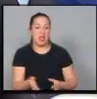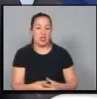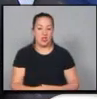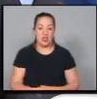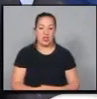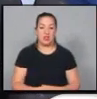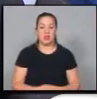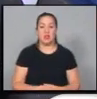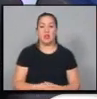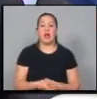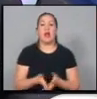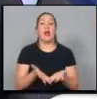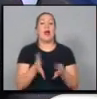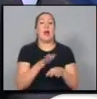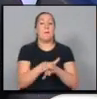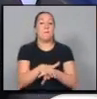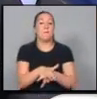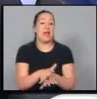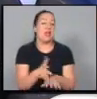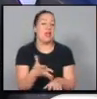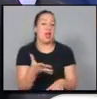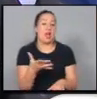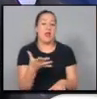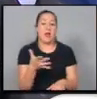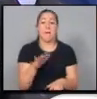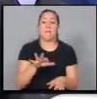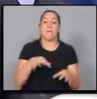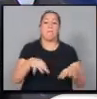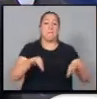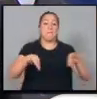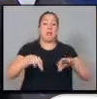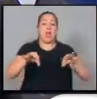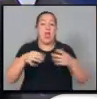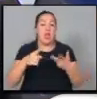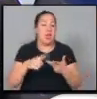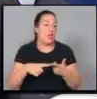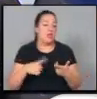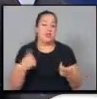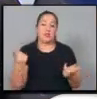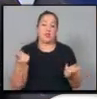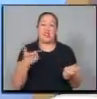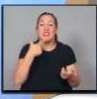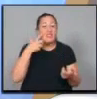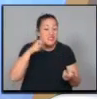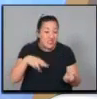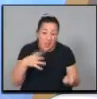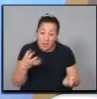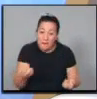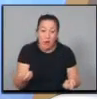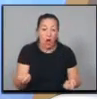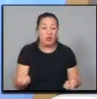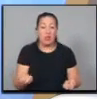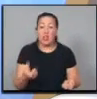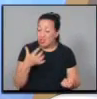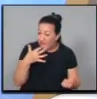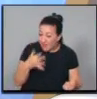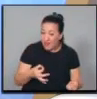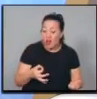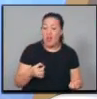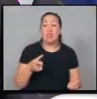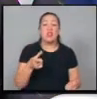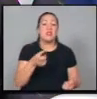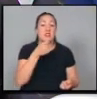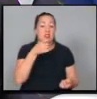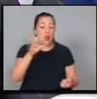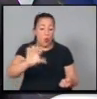comida? El pescado le pongo siempre limón. Las milanesas. Milanesa, fundamental. Sin limón. Está bien, sí, pero le pones jugo de limón,